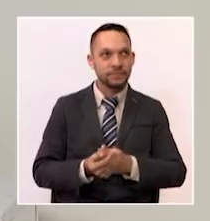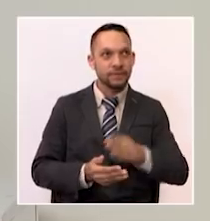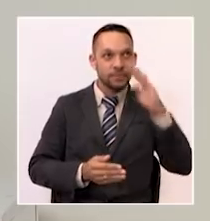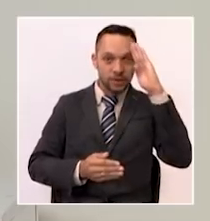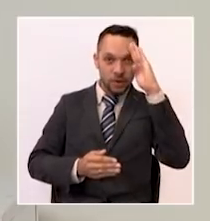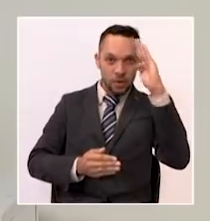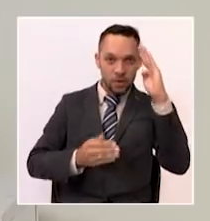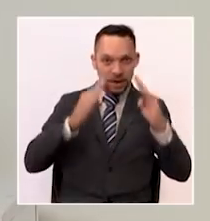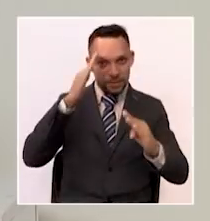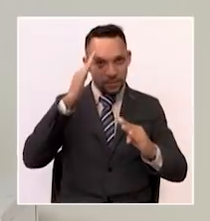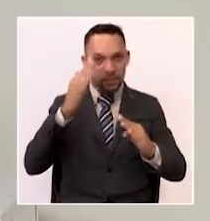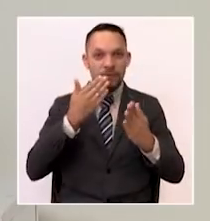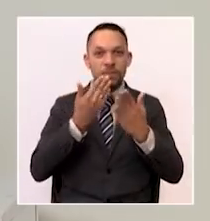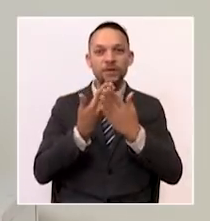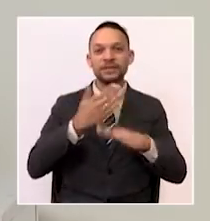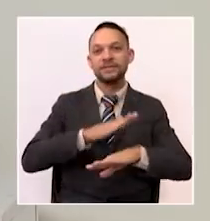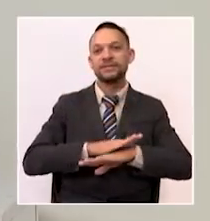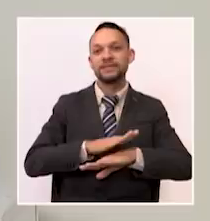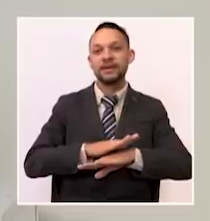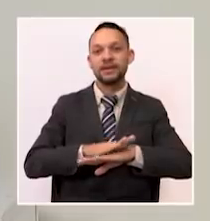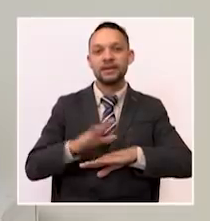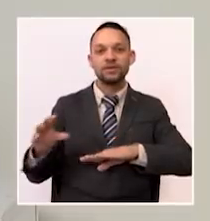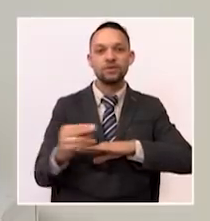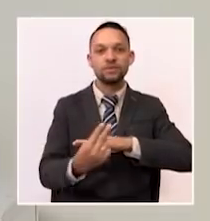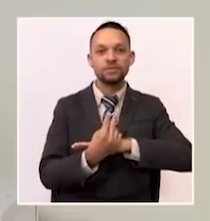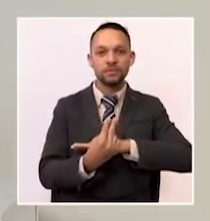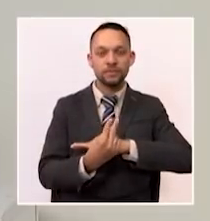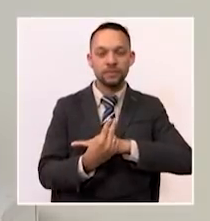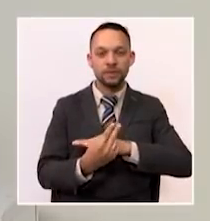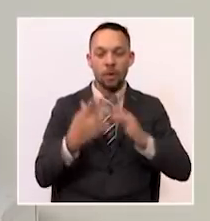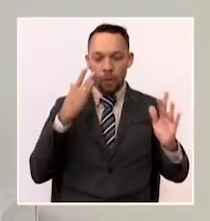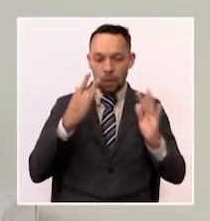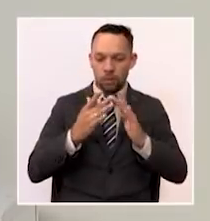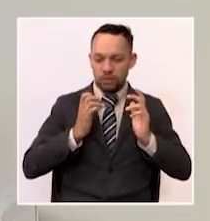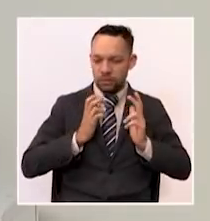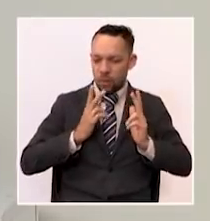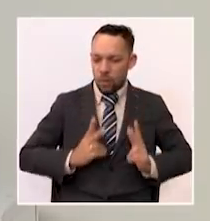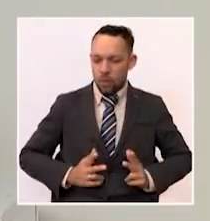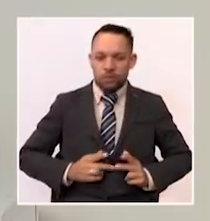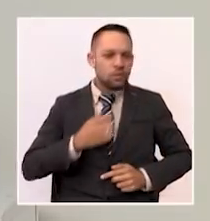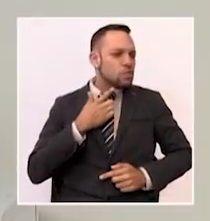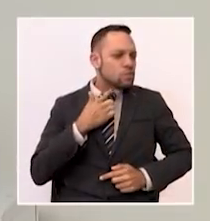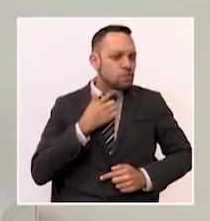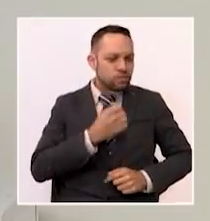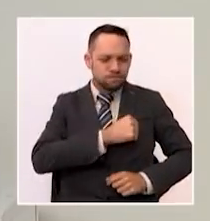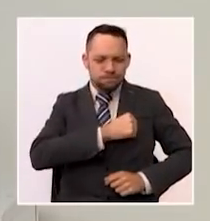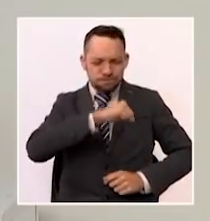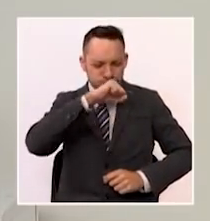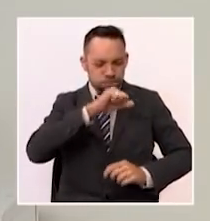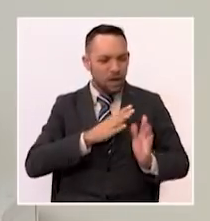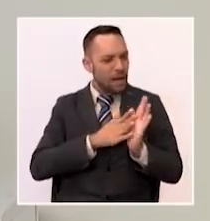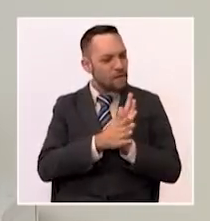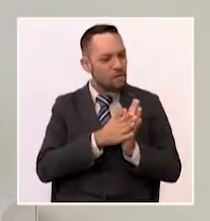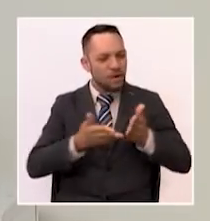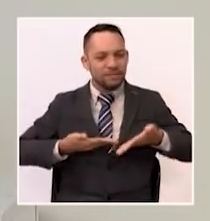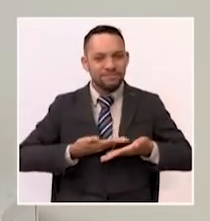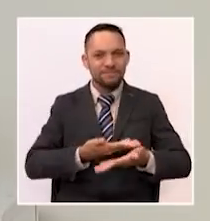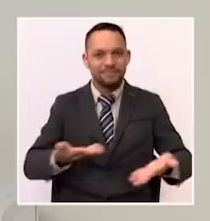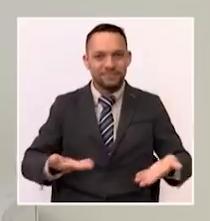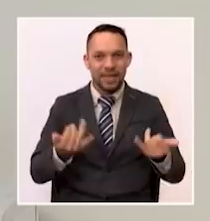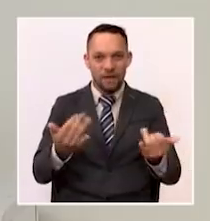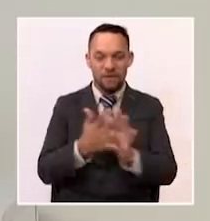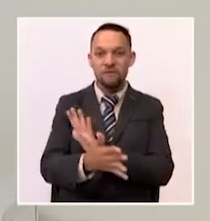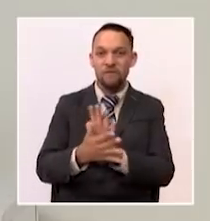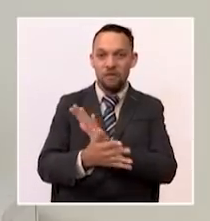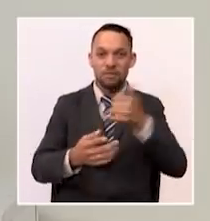Hola, ¿qué tal? Muy buenas tardes para todos nuestros televidentes de Conexión Vital. Siempre es un gusto saludarlos a todos ustedes en el eje cafetero y en el resto del país